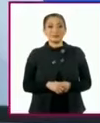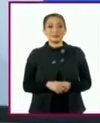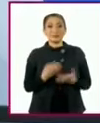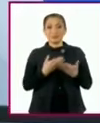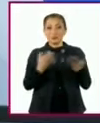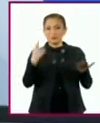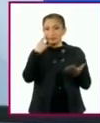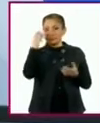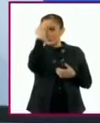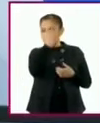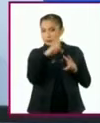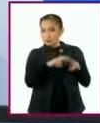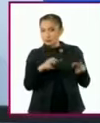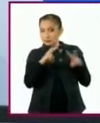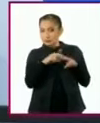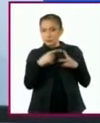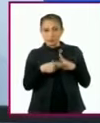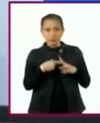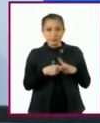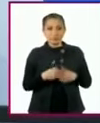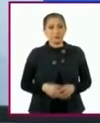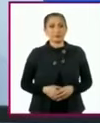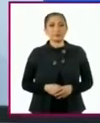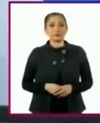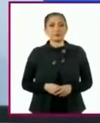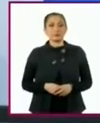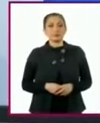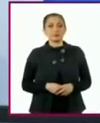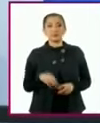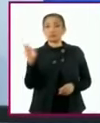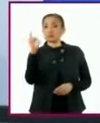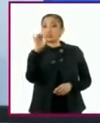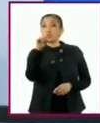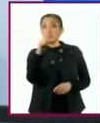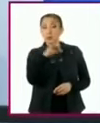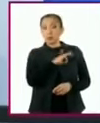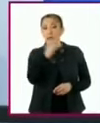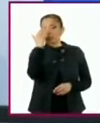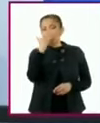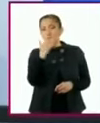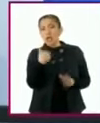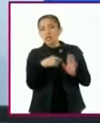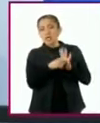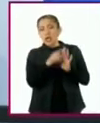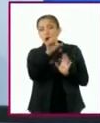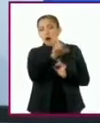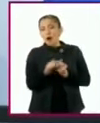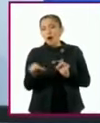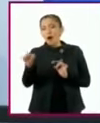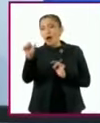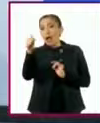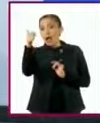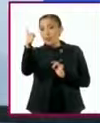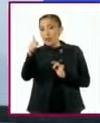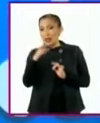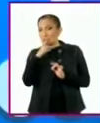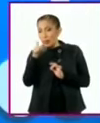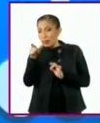Ahora analicemos las siguientes divisiones. ¿Es posible anticipar el signo que tendrá el resultado de cada